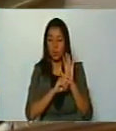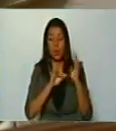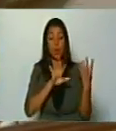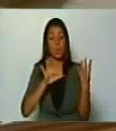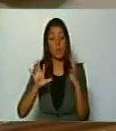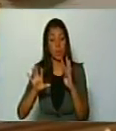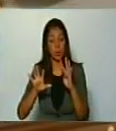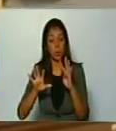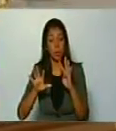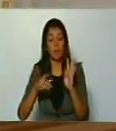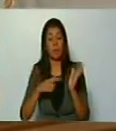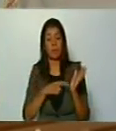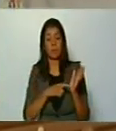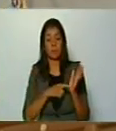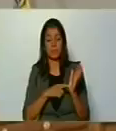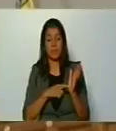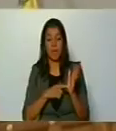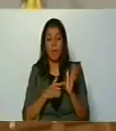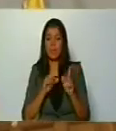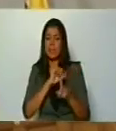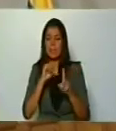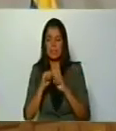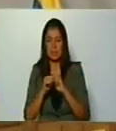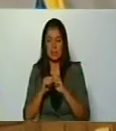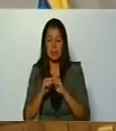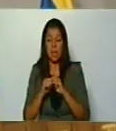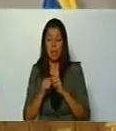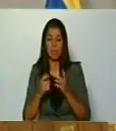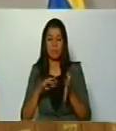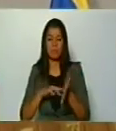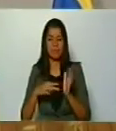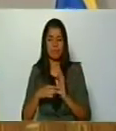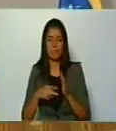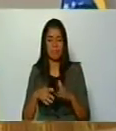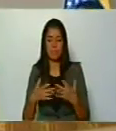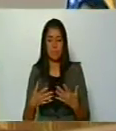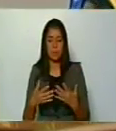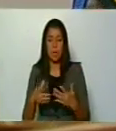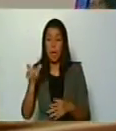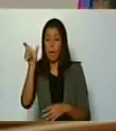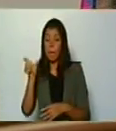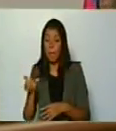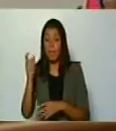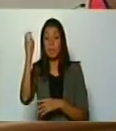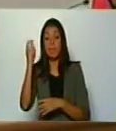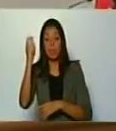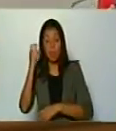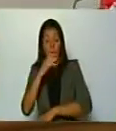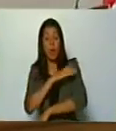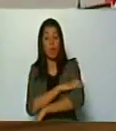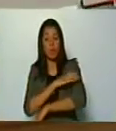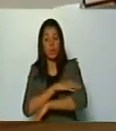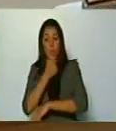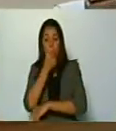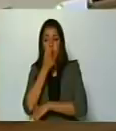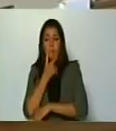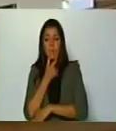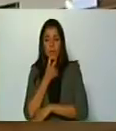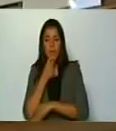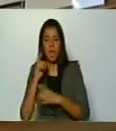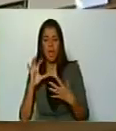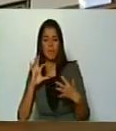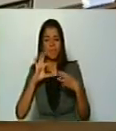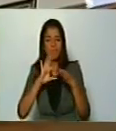a un suceso que vincula al señor Freddy Guevara